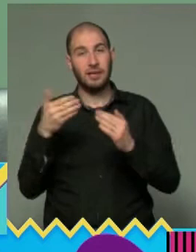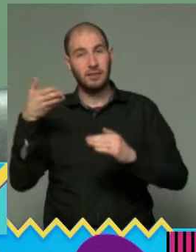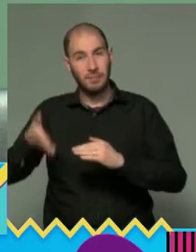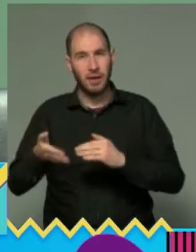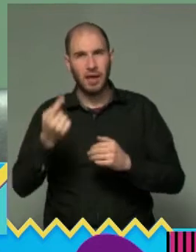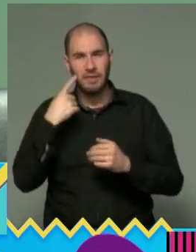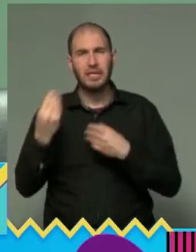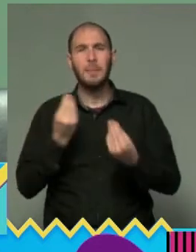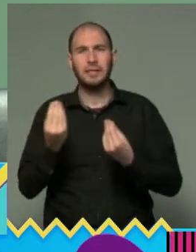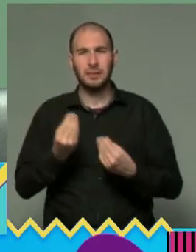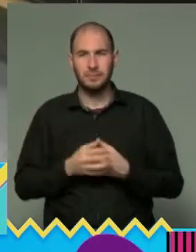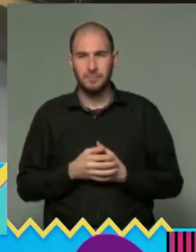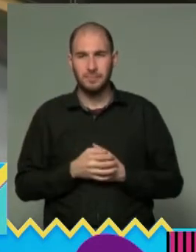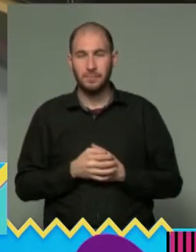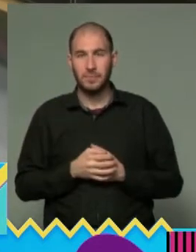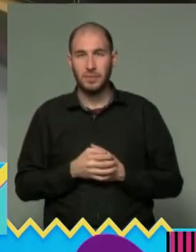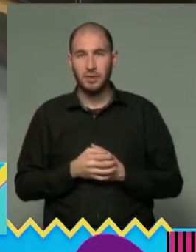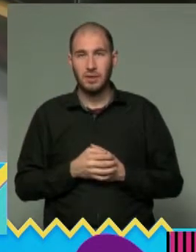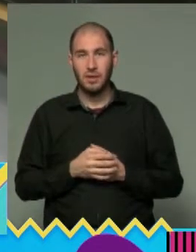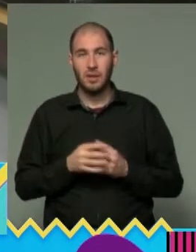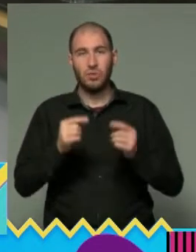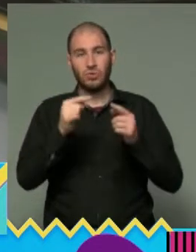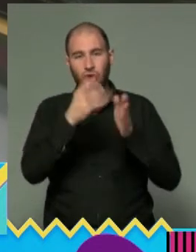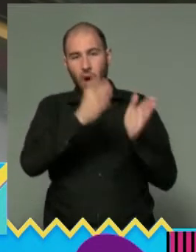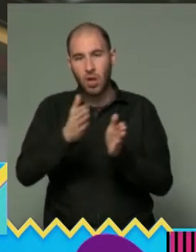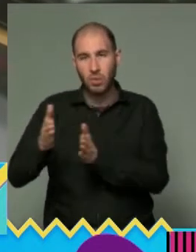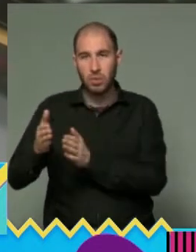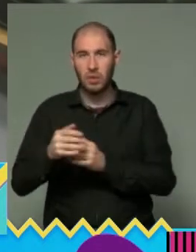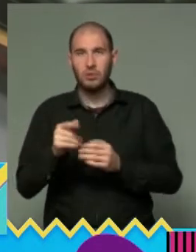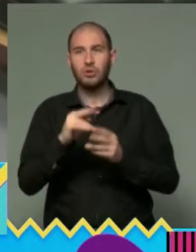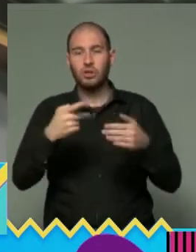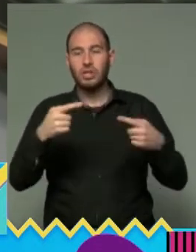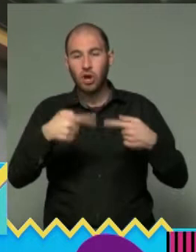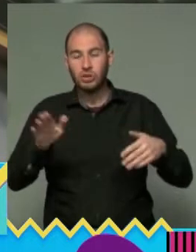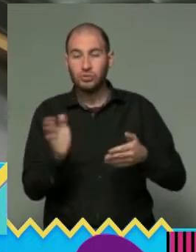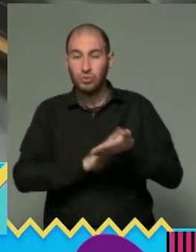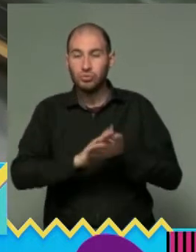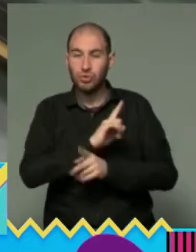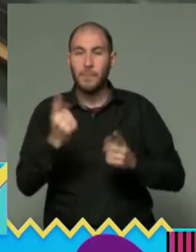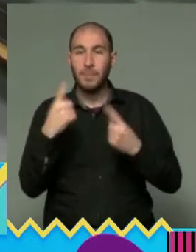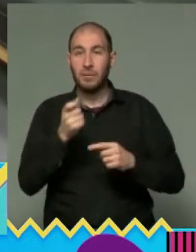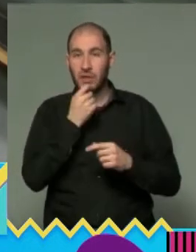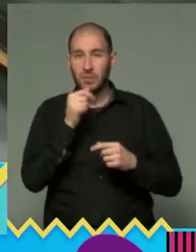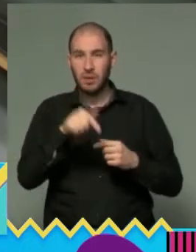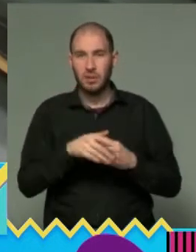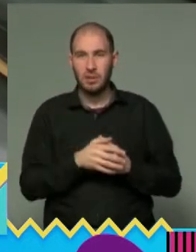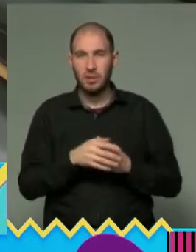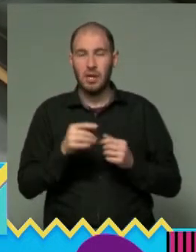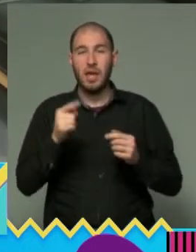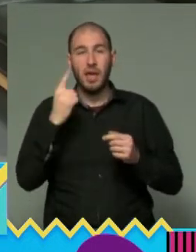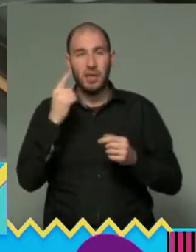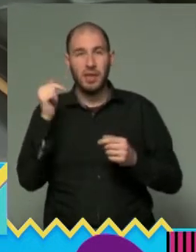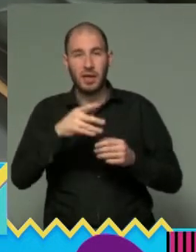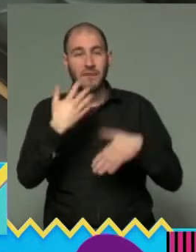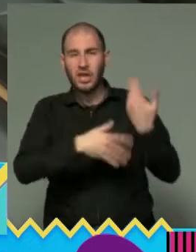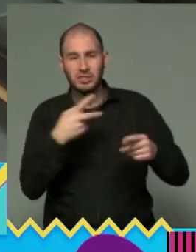empieza a ver qué está pasando. Y con todo ese circuito, no te digo que solucionás todo, pero por ejemplo, ya cortaste la secuencia que termina